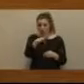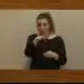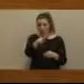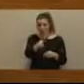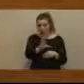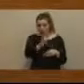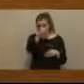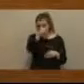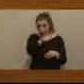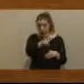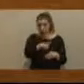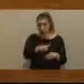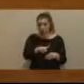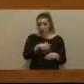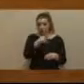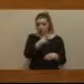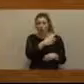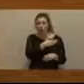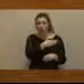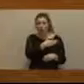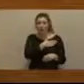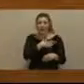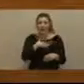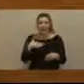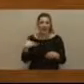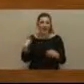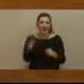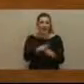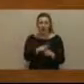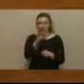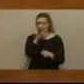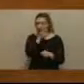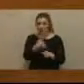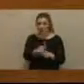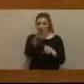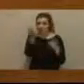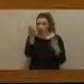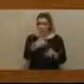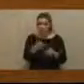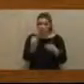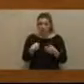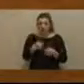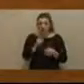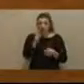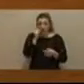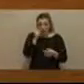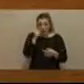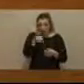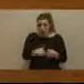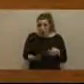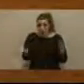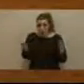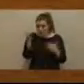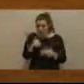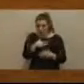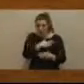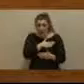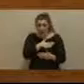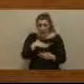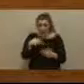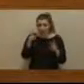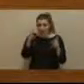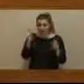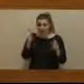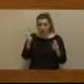consejero? Porque lo han querido tapar. No hay otra. Y por mucho que el señor Fernández, que hoy no está aquí, se quiera escapar de este tema,